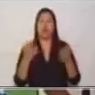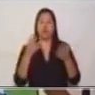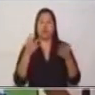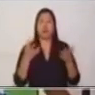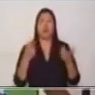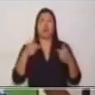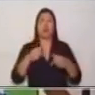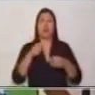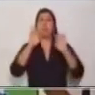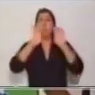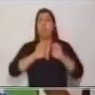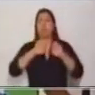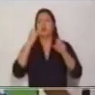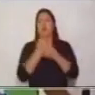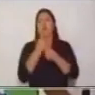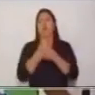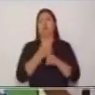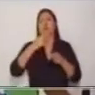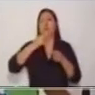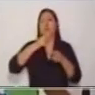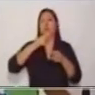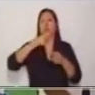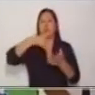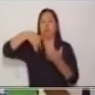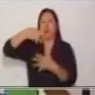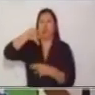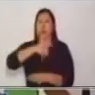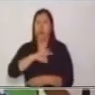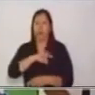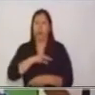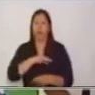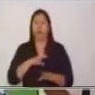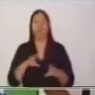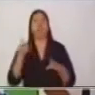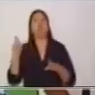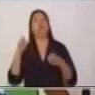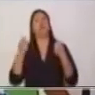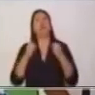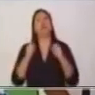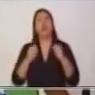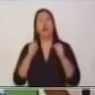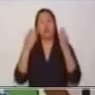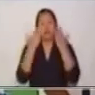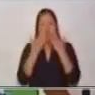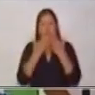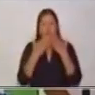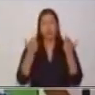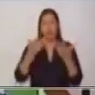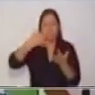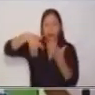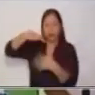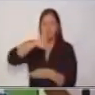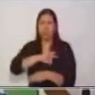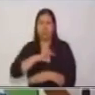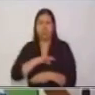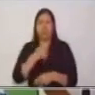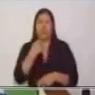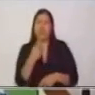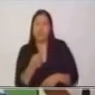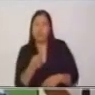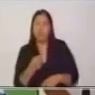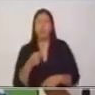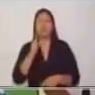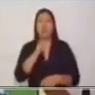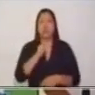de Comunicación, que elabora el estudio general de medios a través de casi 20.000 encuestas, confirma una tendencia que las